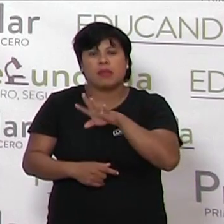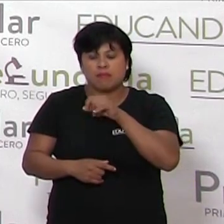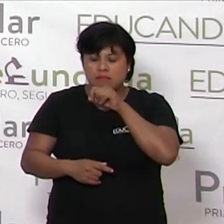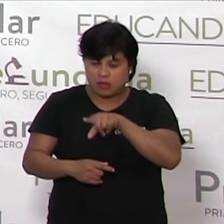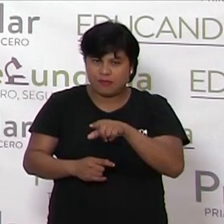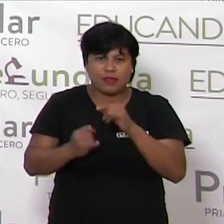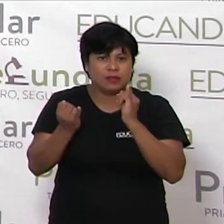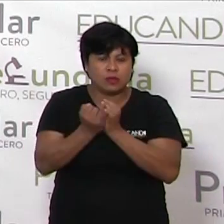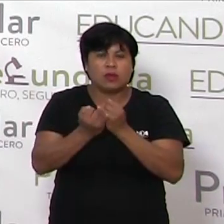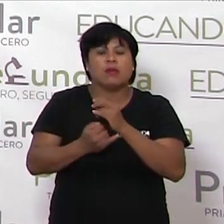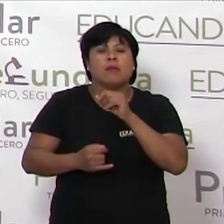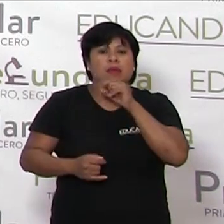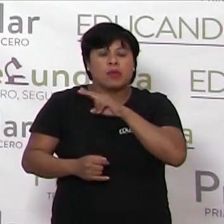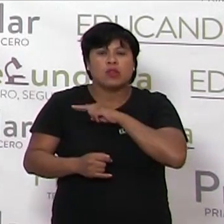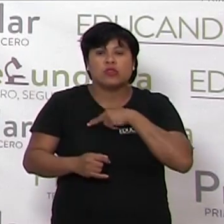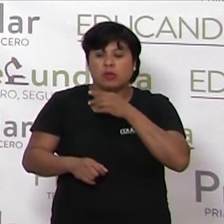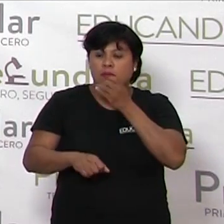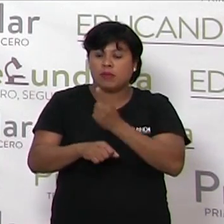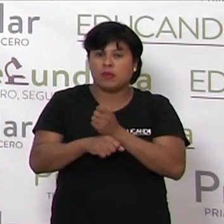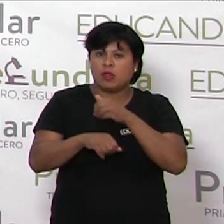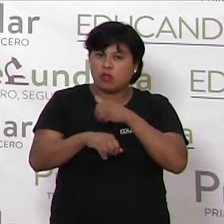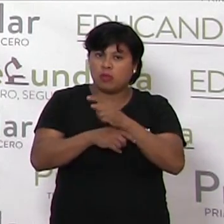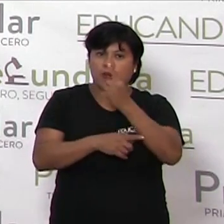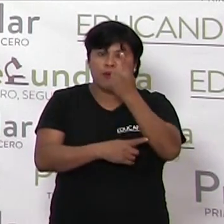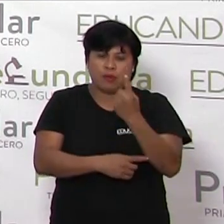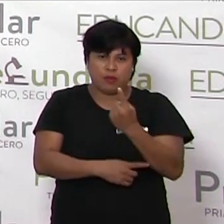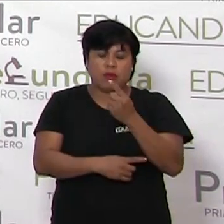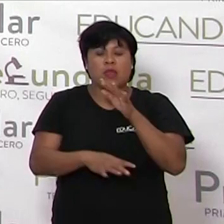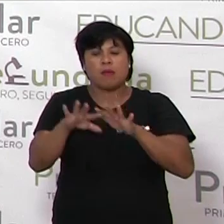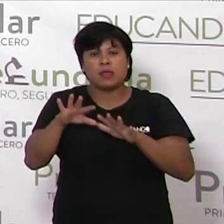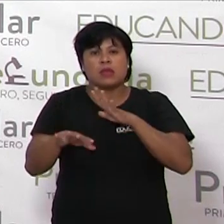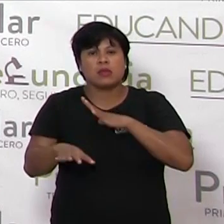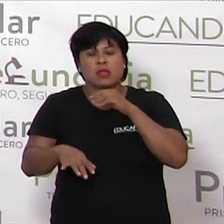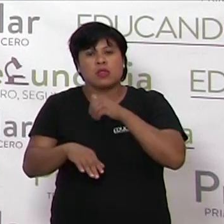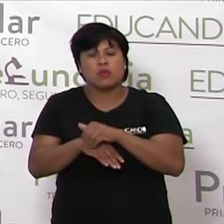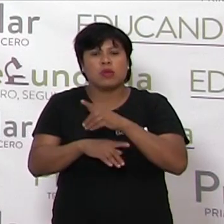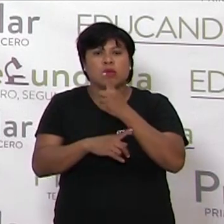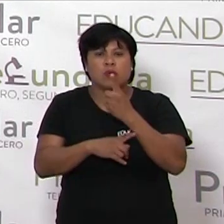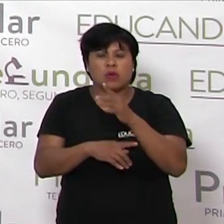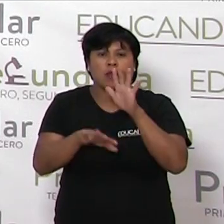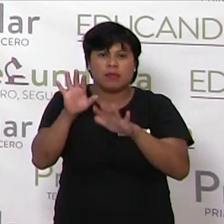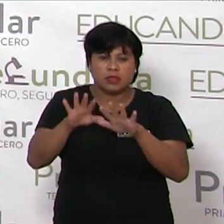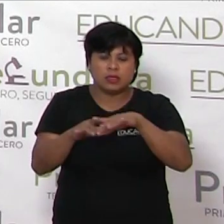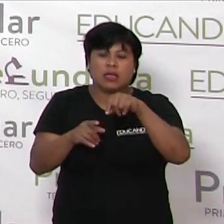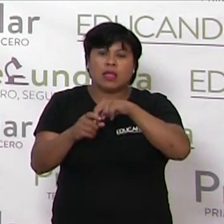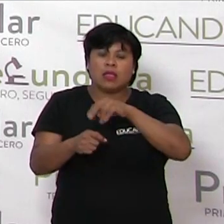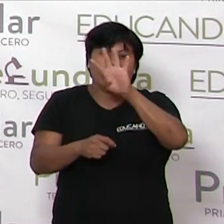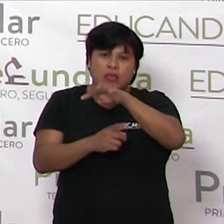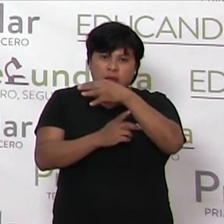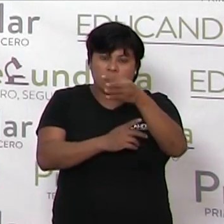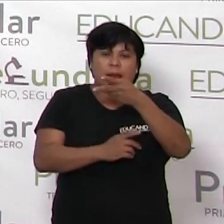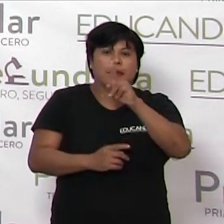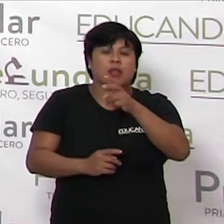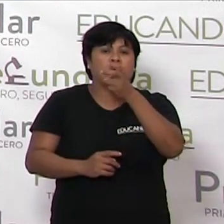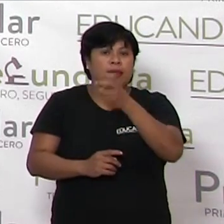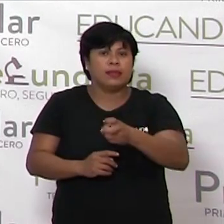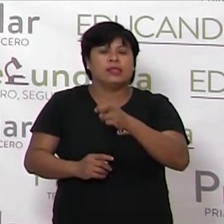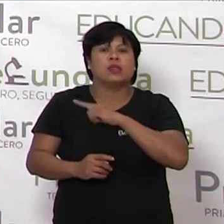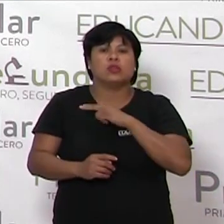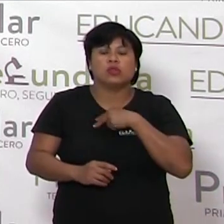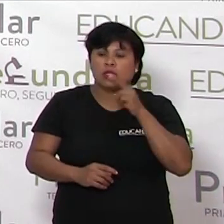también se aplica la misma estrategia. Primero vamos a reconocer la unidad. Muchas veces viene la unidad en algunas de las tablas, pero en este